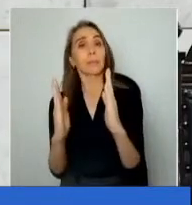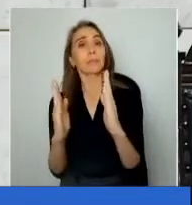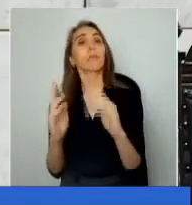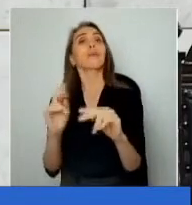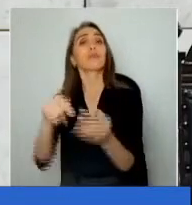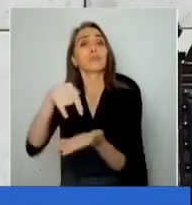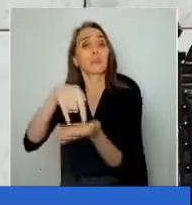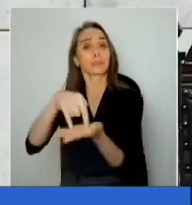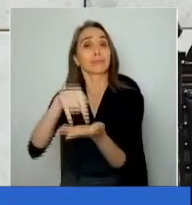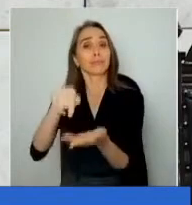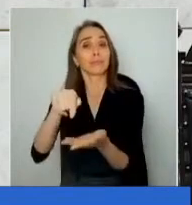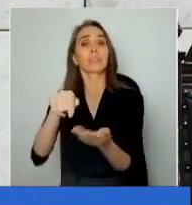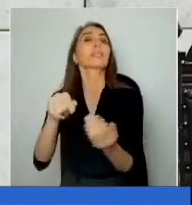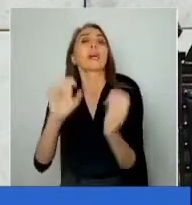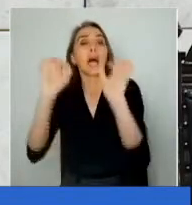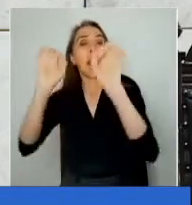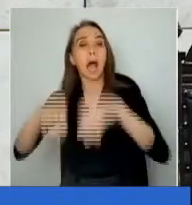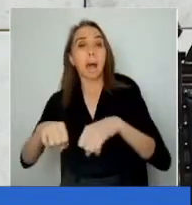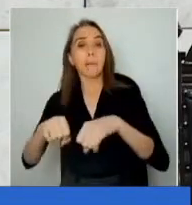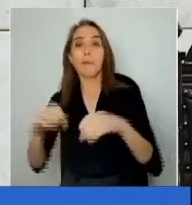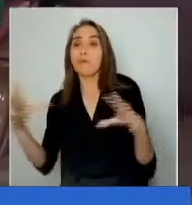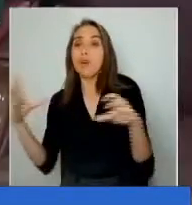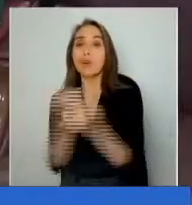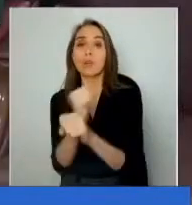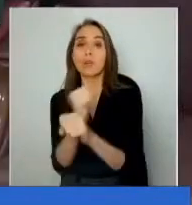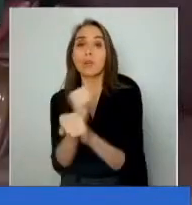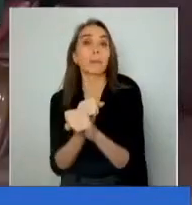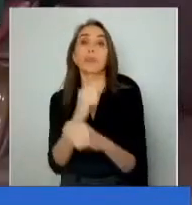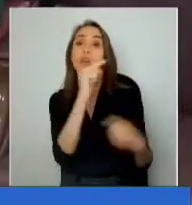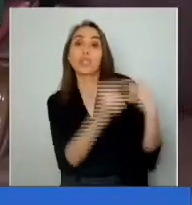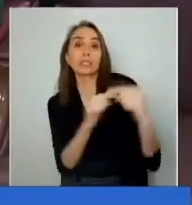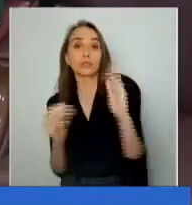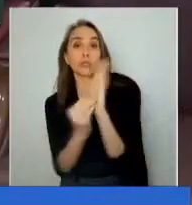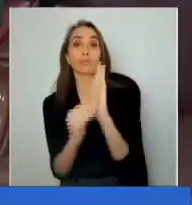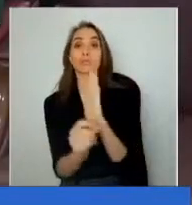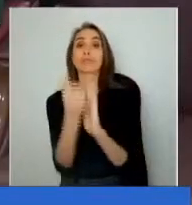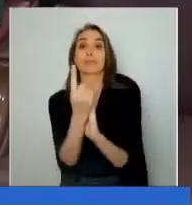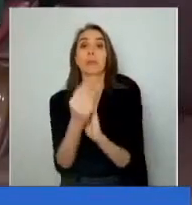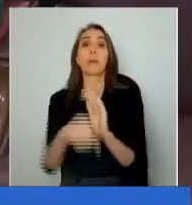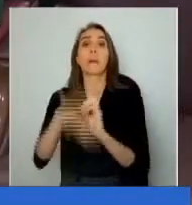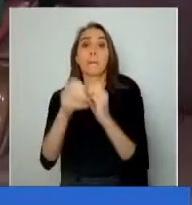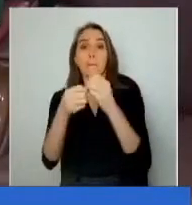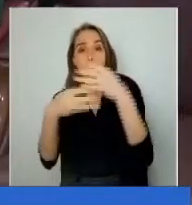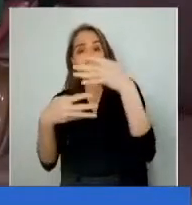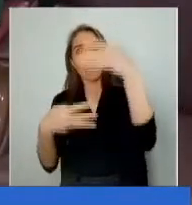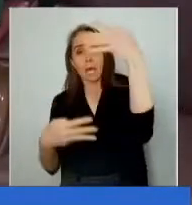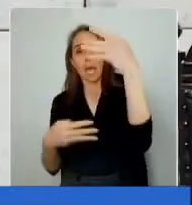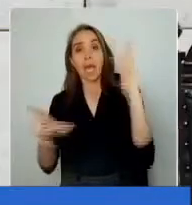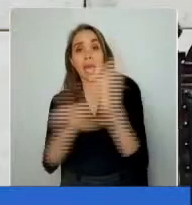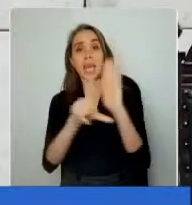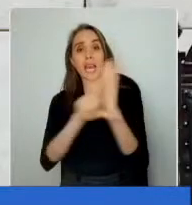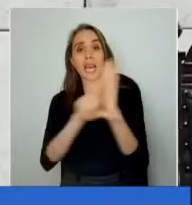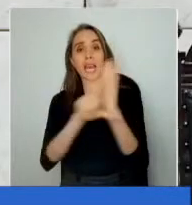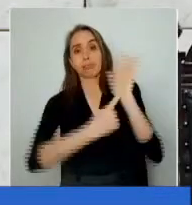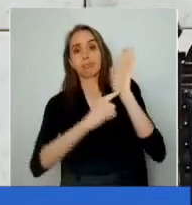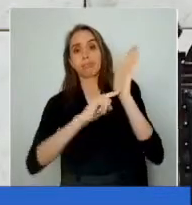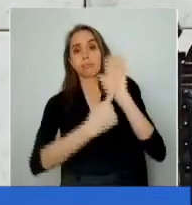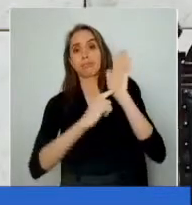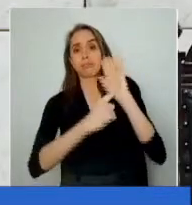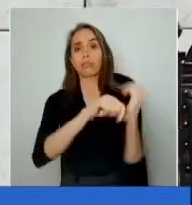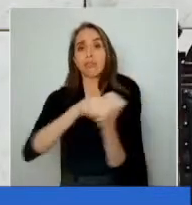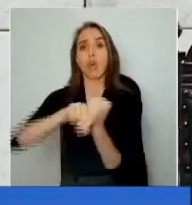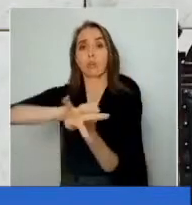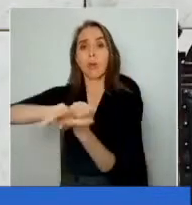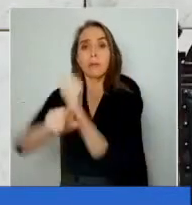en un récord histórico la mayor cantidad de leyes antidelincuencia como nunca antes